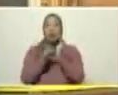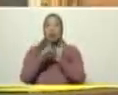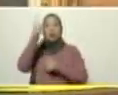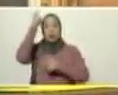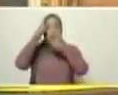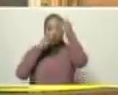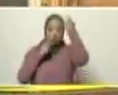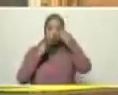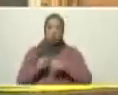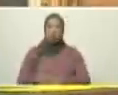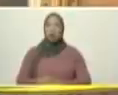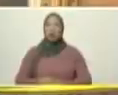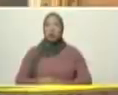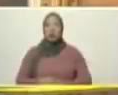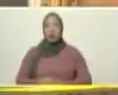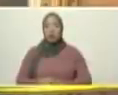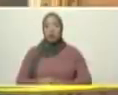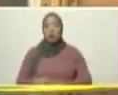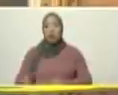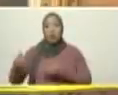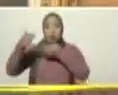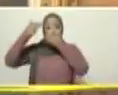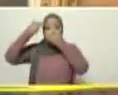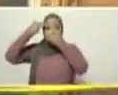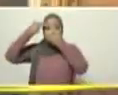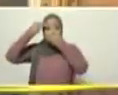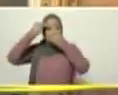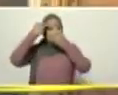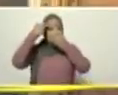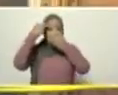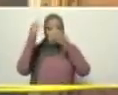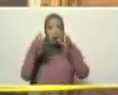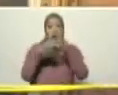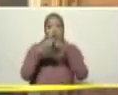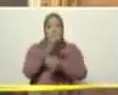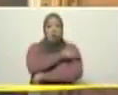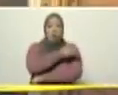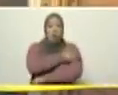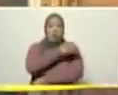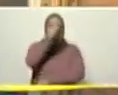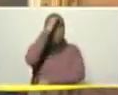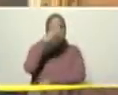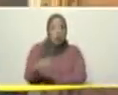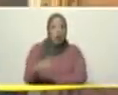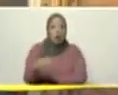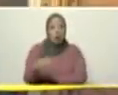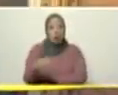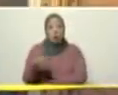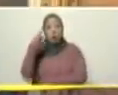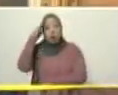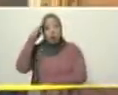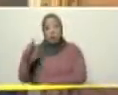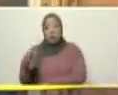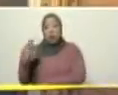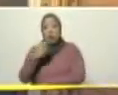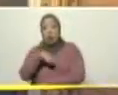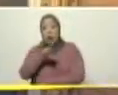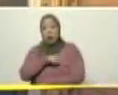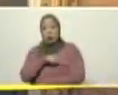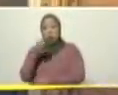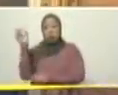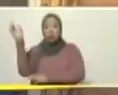Chávez fue secuestrado por los grupos militares golpistas, por los grupos religiosos,